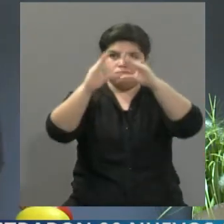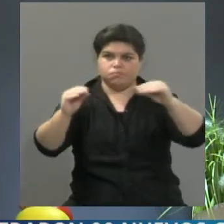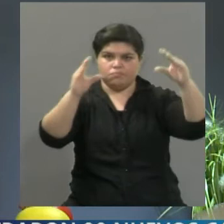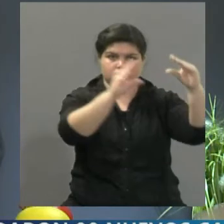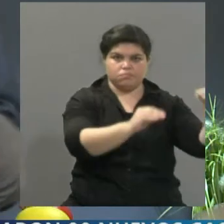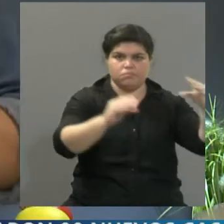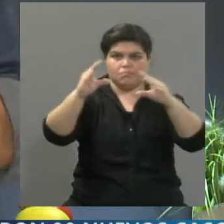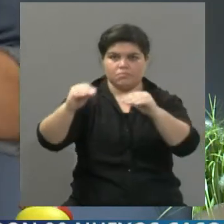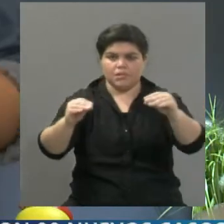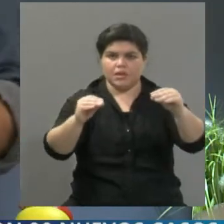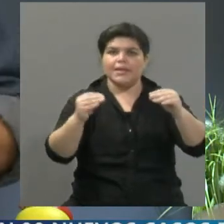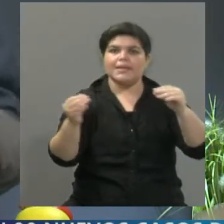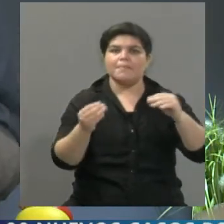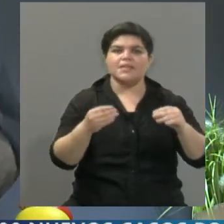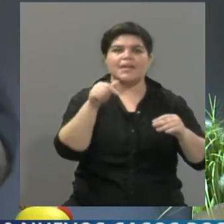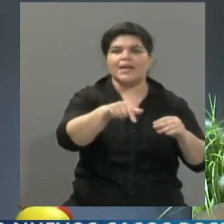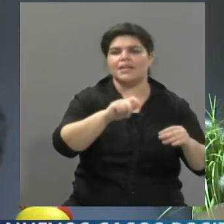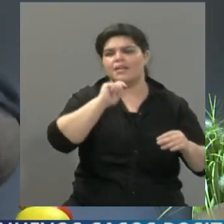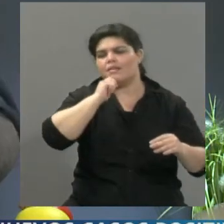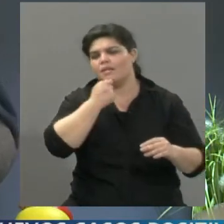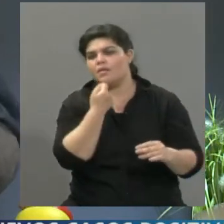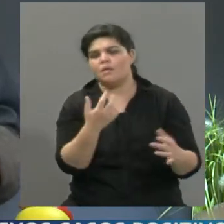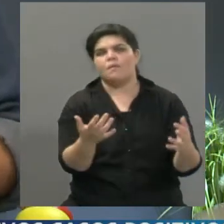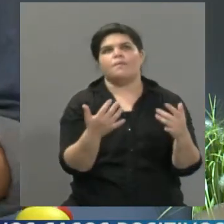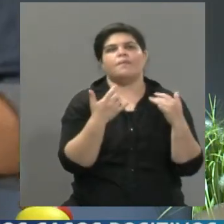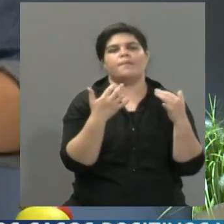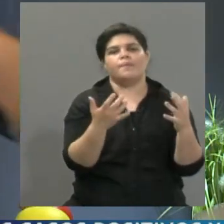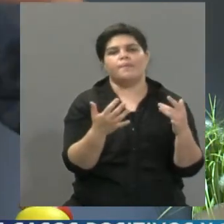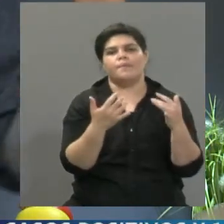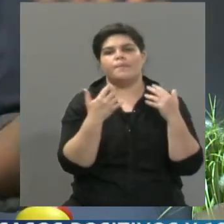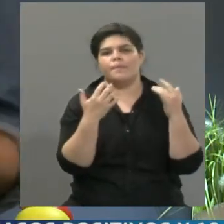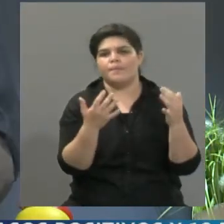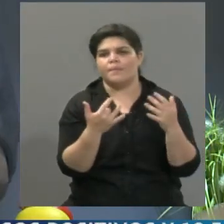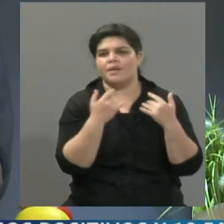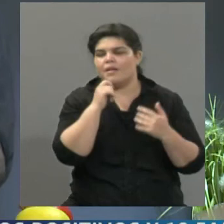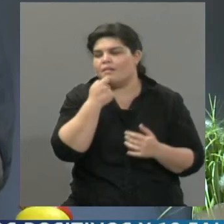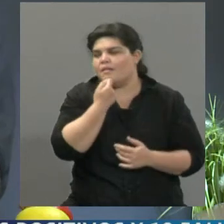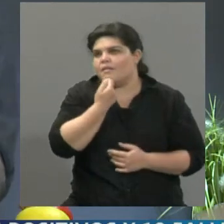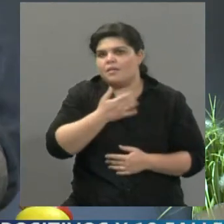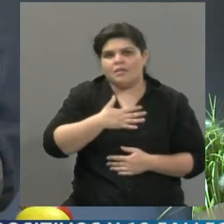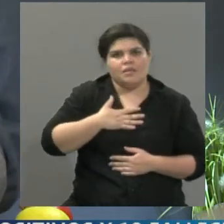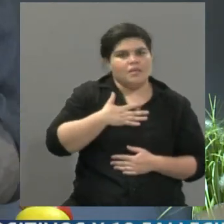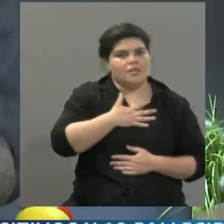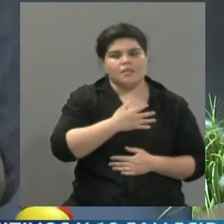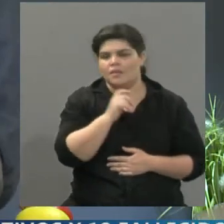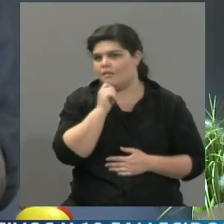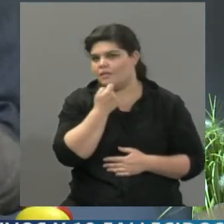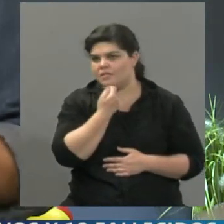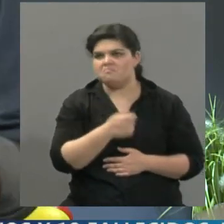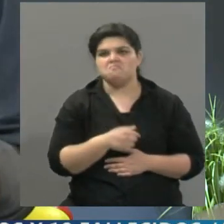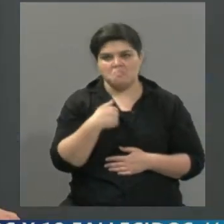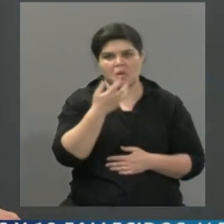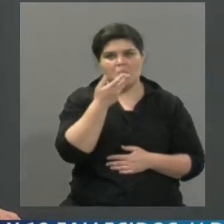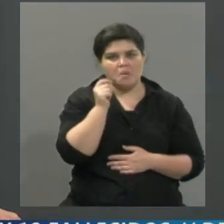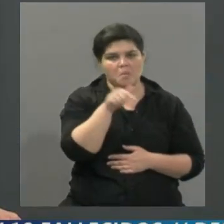Es otra cosa, es otra vida, más fresquito, es más, abrís la primera puerta antes de entrar y es como... Qué lindo. Hermoso, sí, la paso bastante bien.